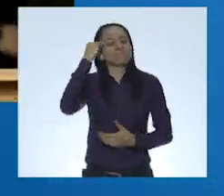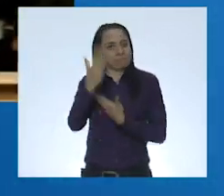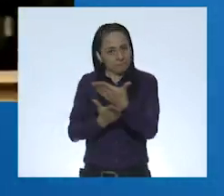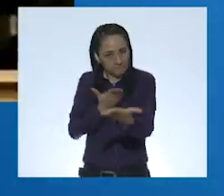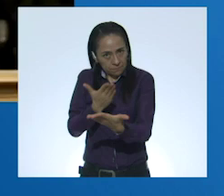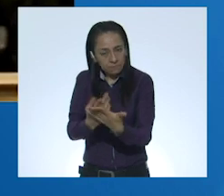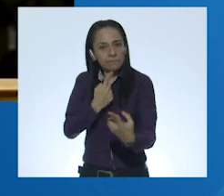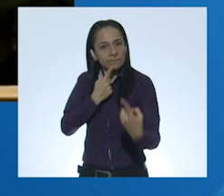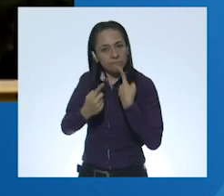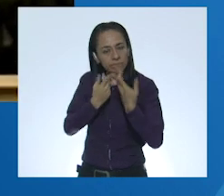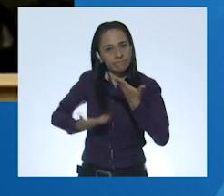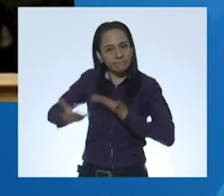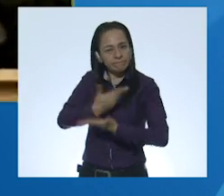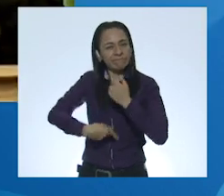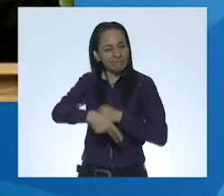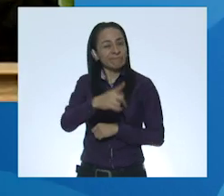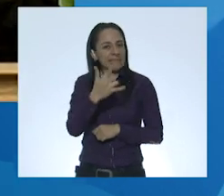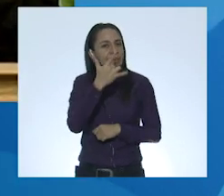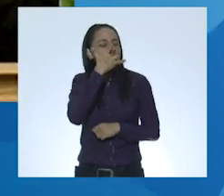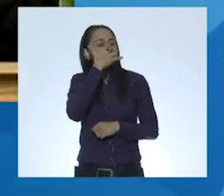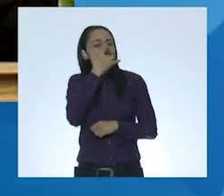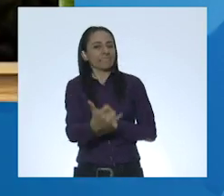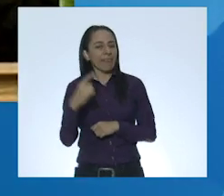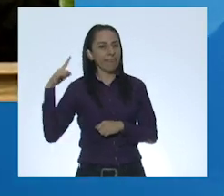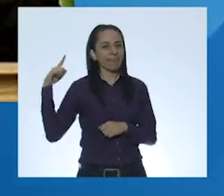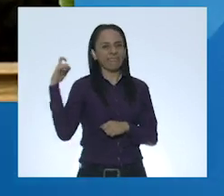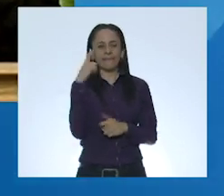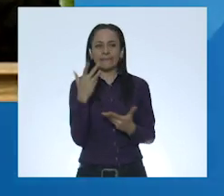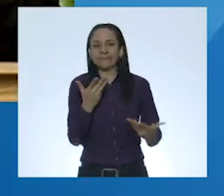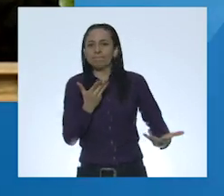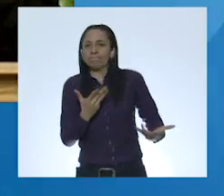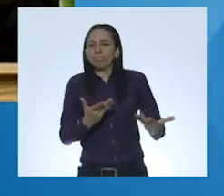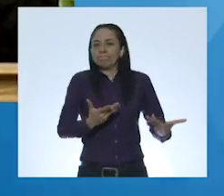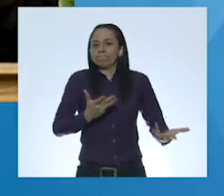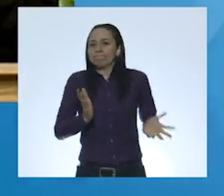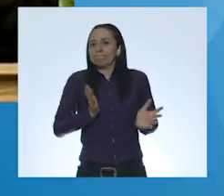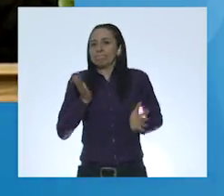cual resultó ser áspero y difícil, y que al final dio como